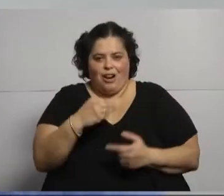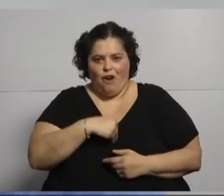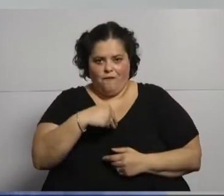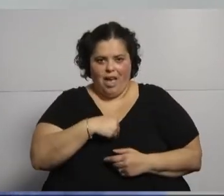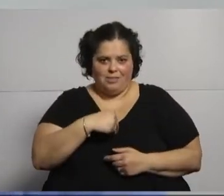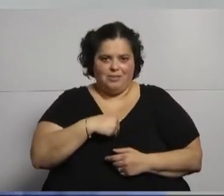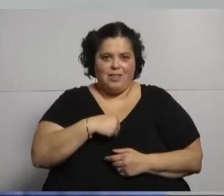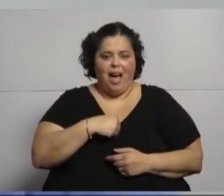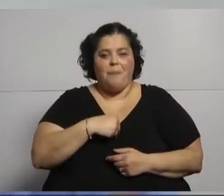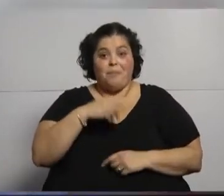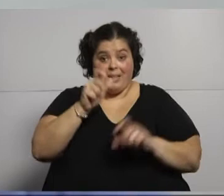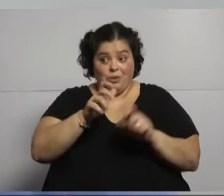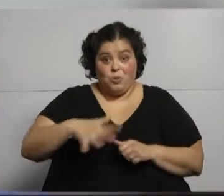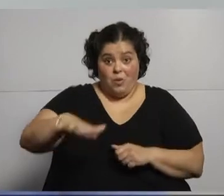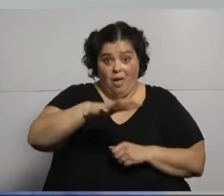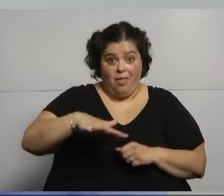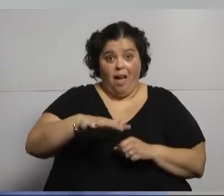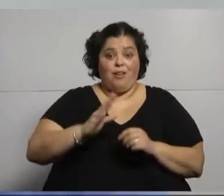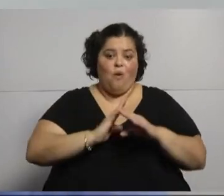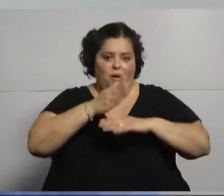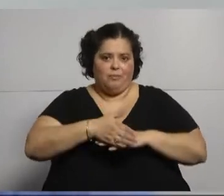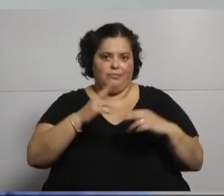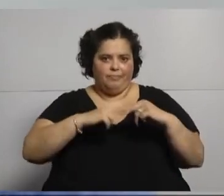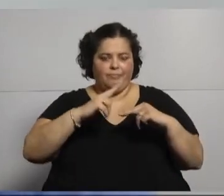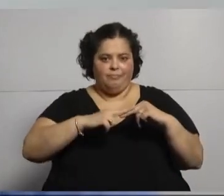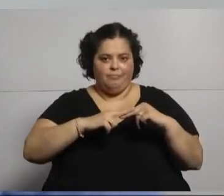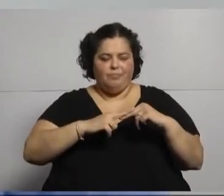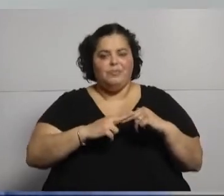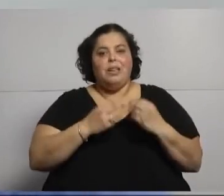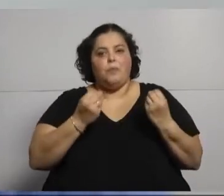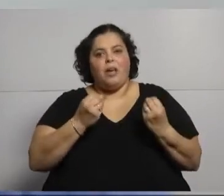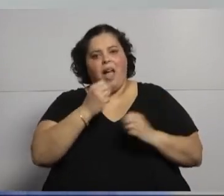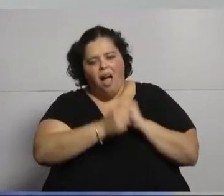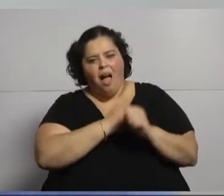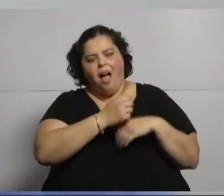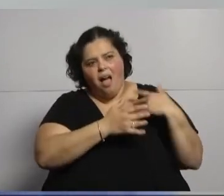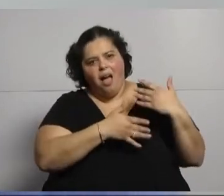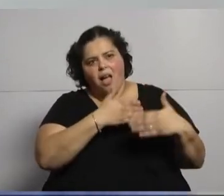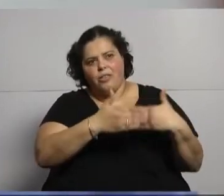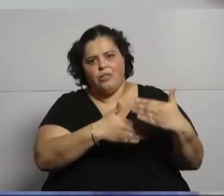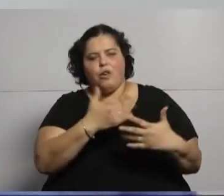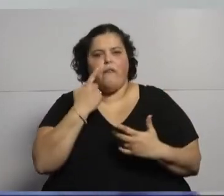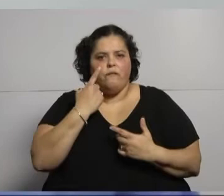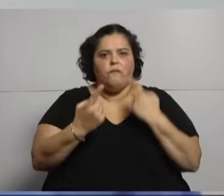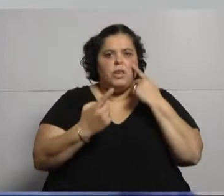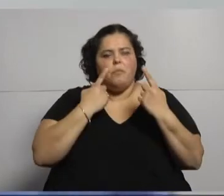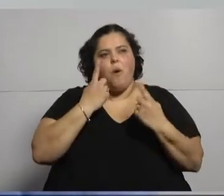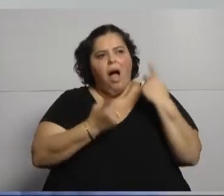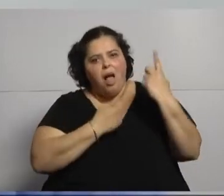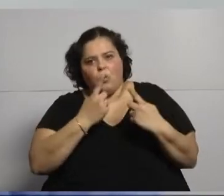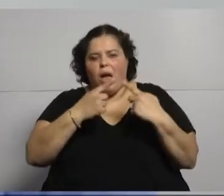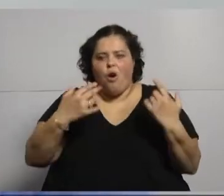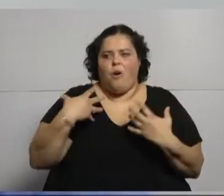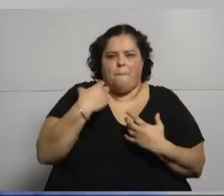medios digitales. Muchos de los que venimos trabajando en estos temas varios años lo vimos como varios de los grandes como fantasmas y